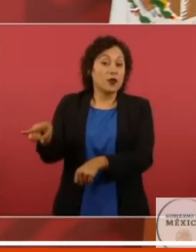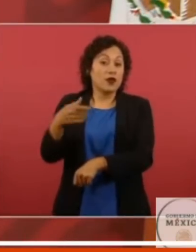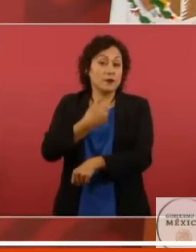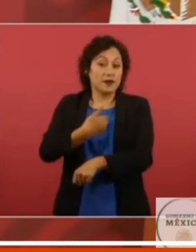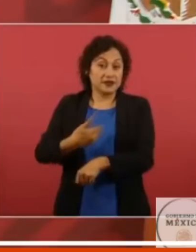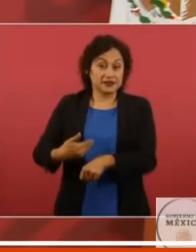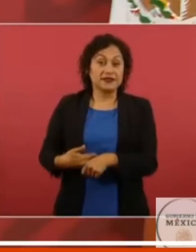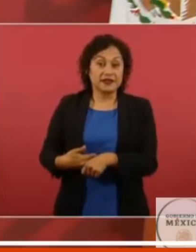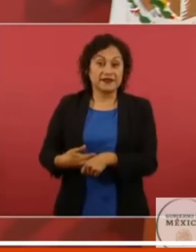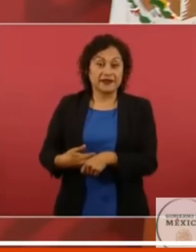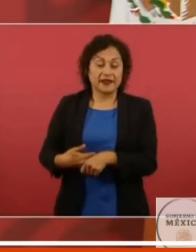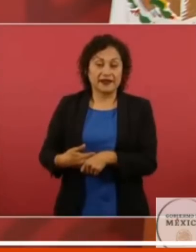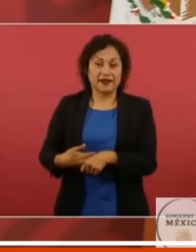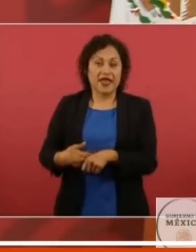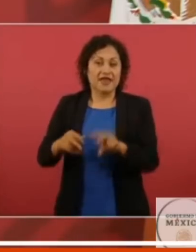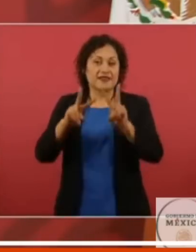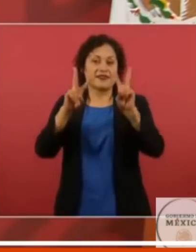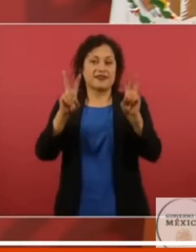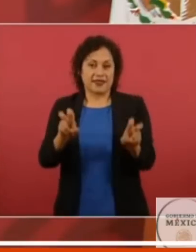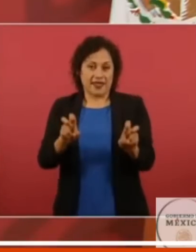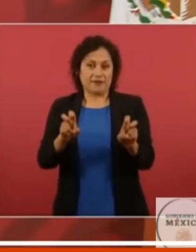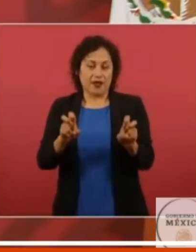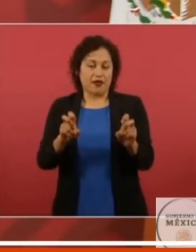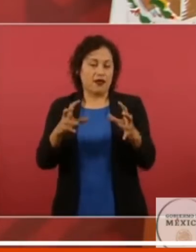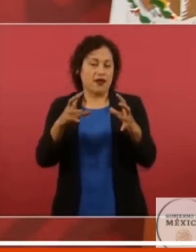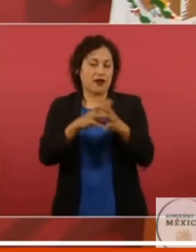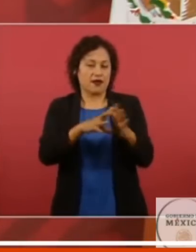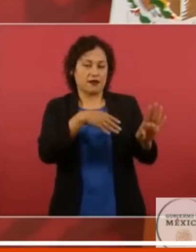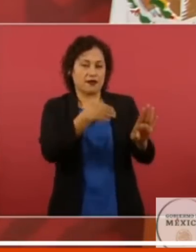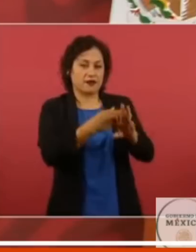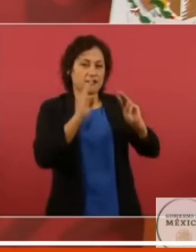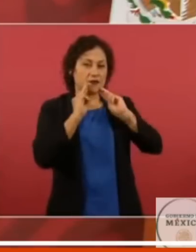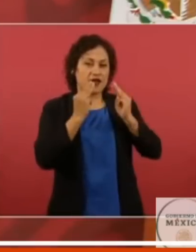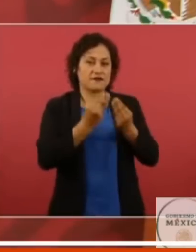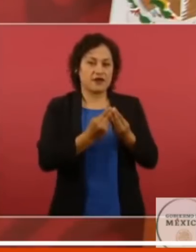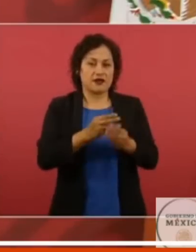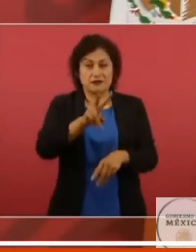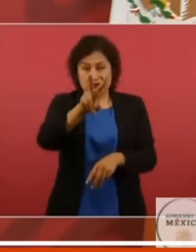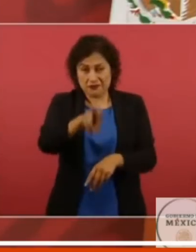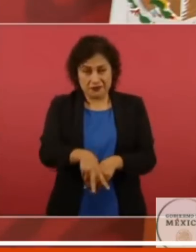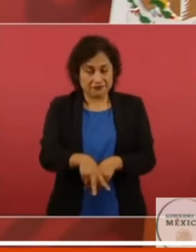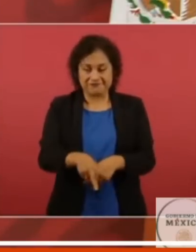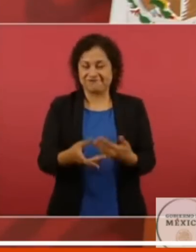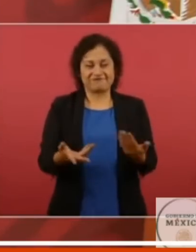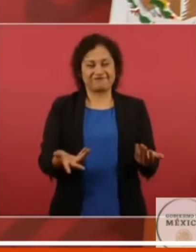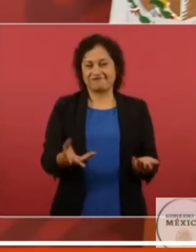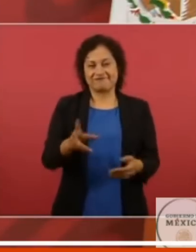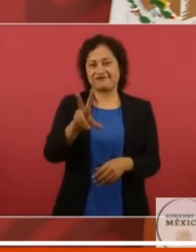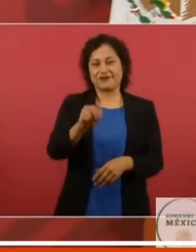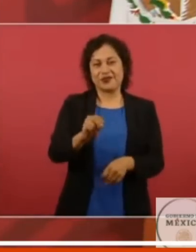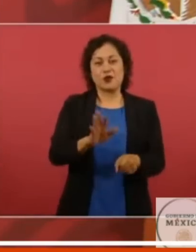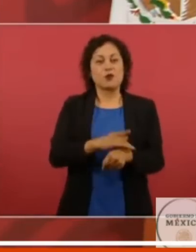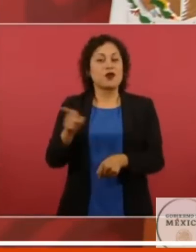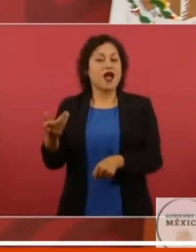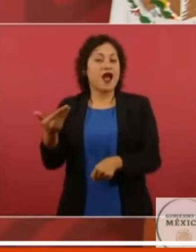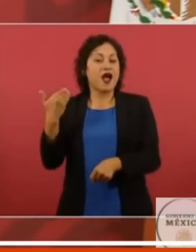pues era una pantalla, era una simulación, porque tenían acuerdo con uno de los grupos,